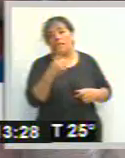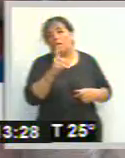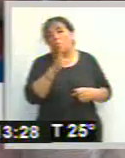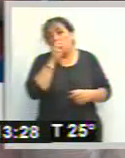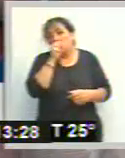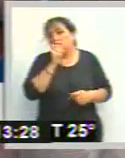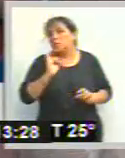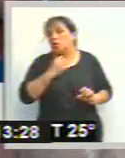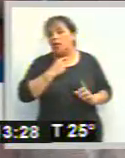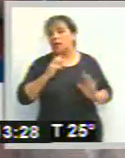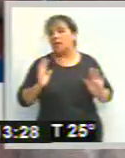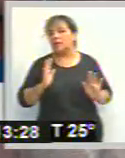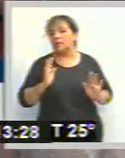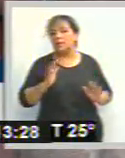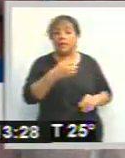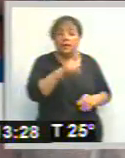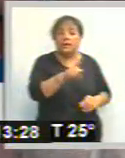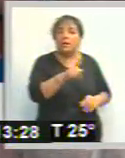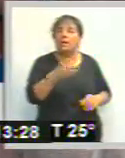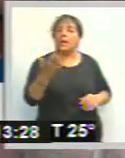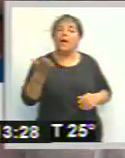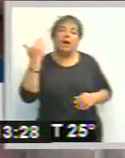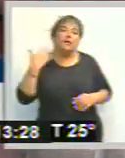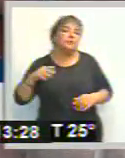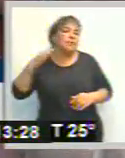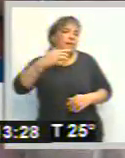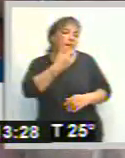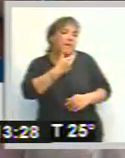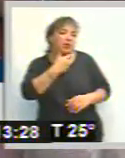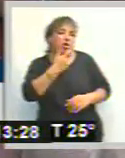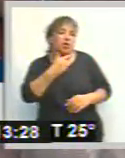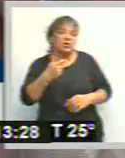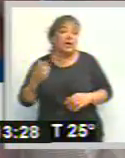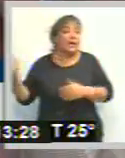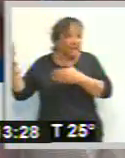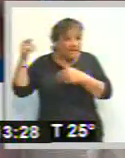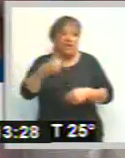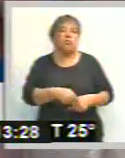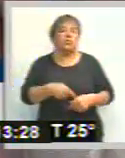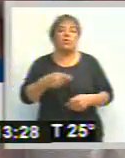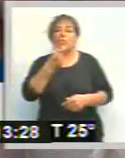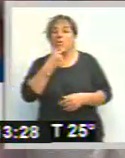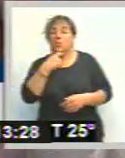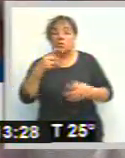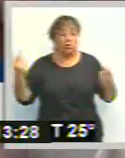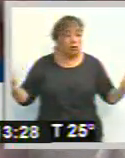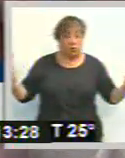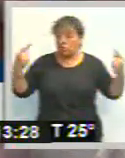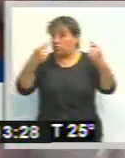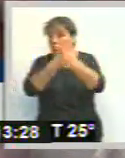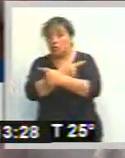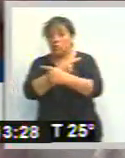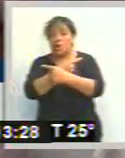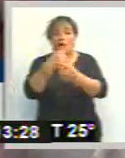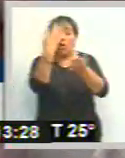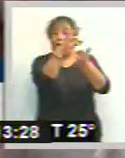decir todavía, que era que estuvo en Mendoza, que provenía de Mendoza. Entonces se entrecruzaron datos